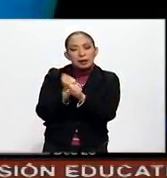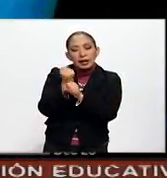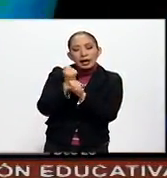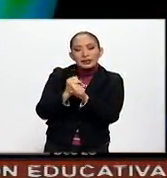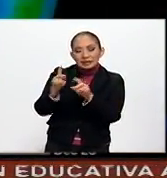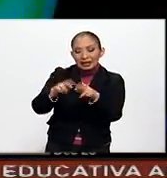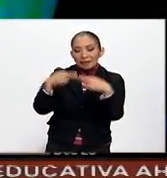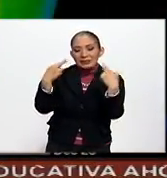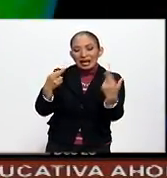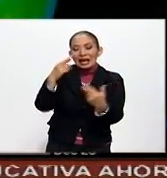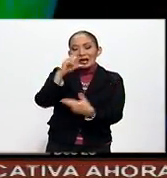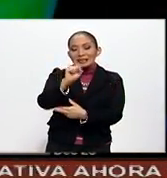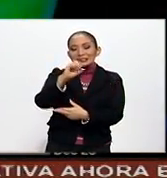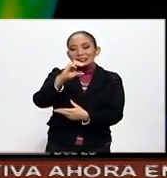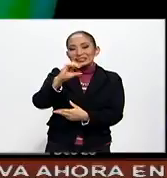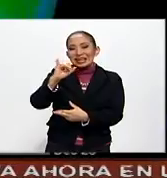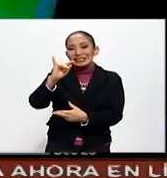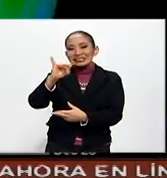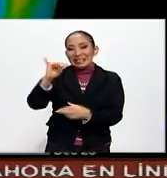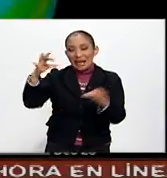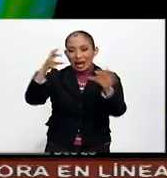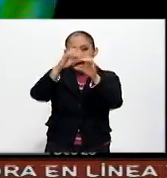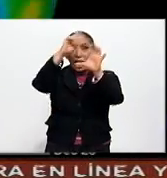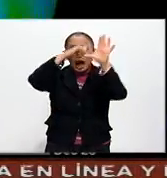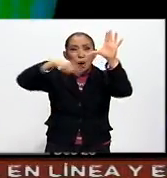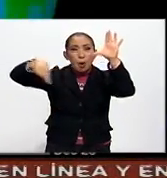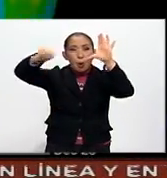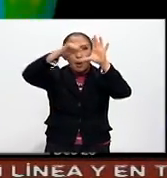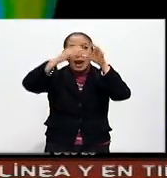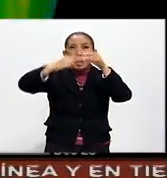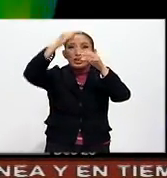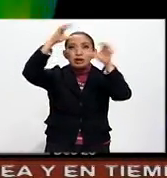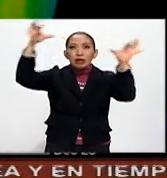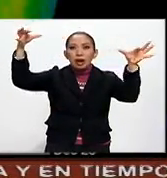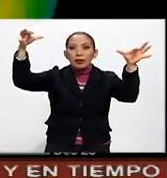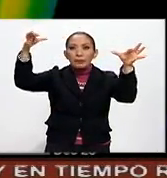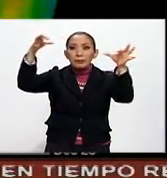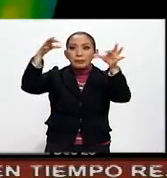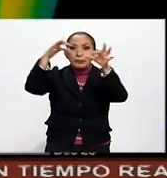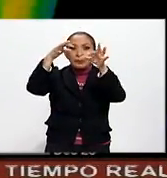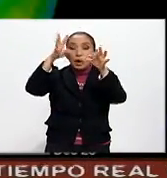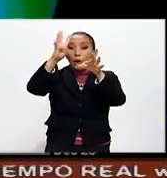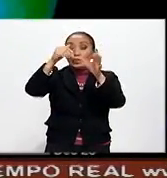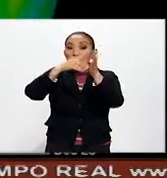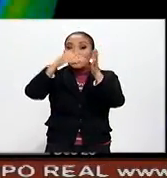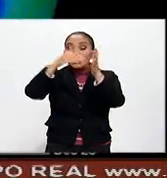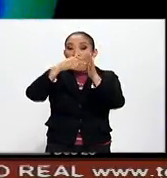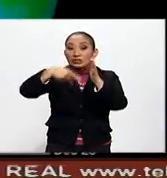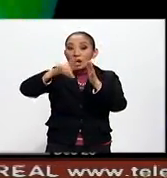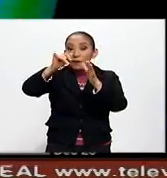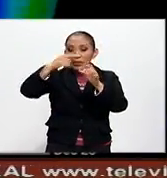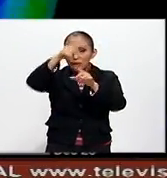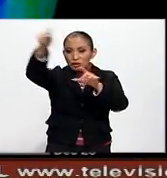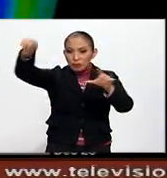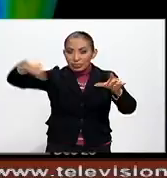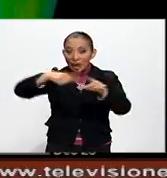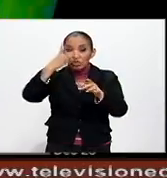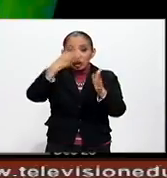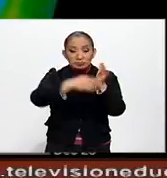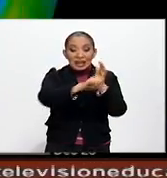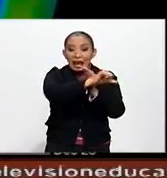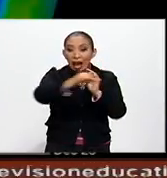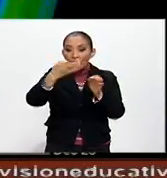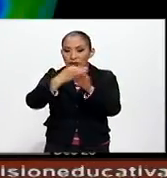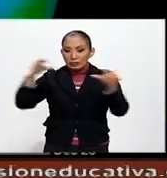revista Science, el agujero de la capa de ozono en la Antártida se redujo 4 millones de kilómetros cuadrados del año 2000 a